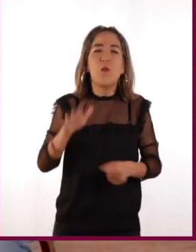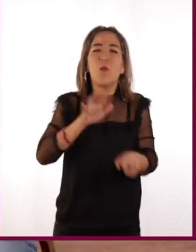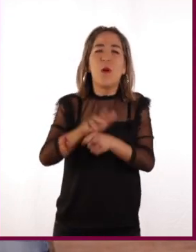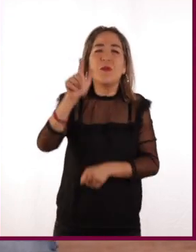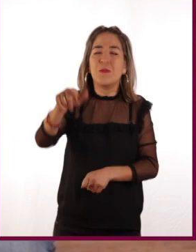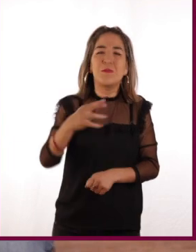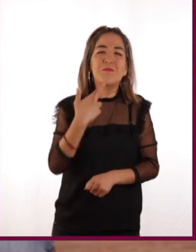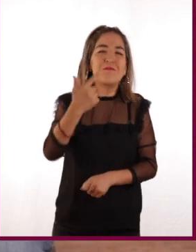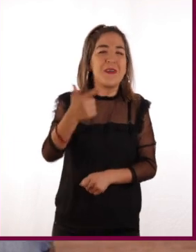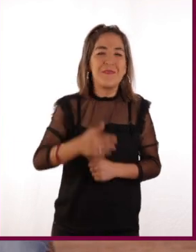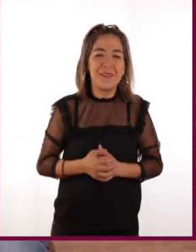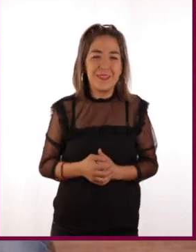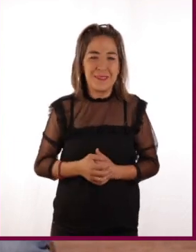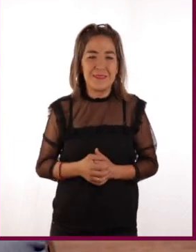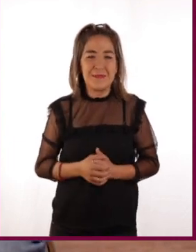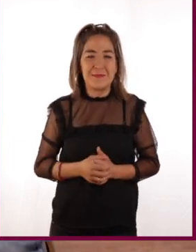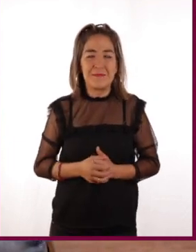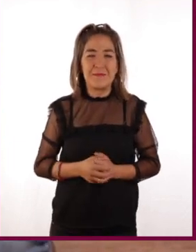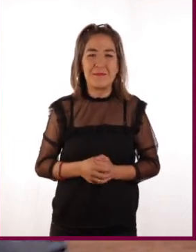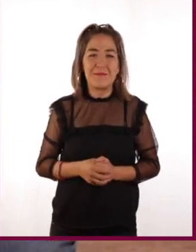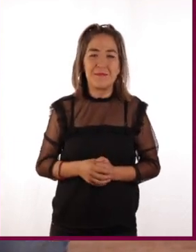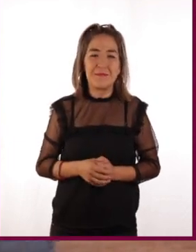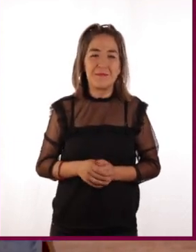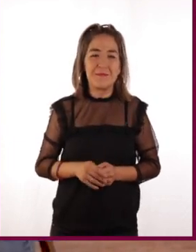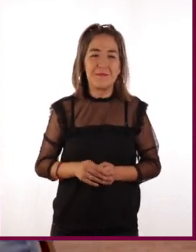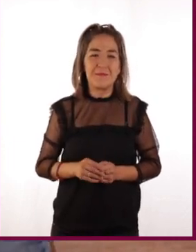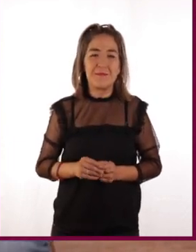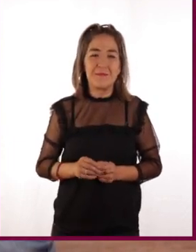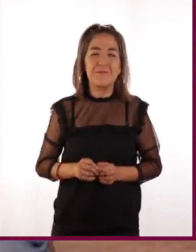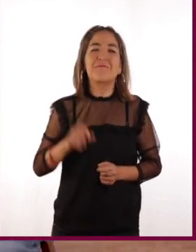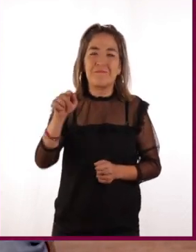artísticas que vimos, ¿cuál es tu preferida, Ernesto?